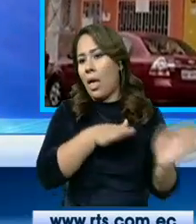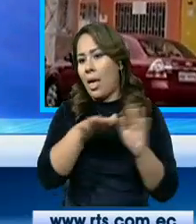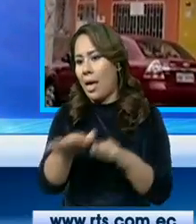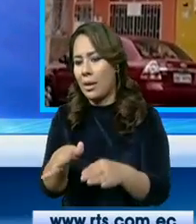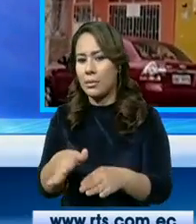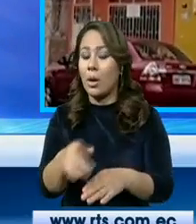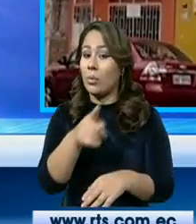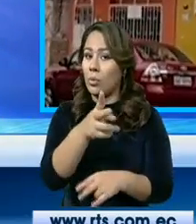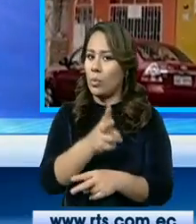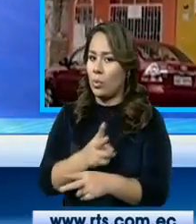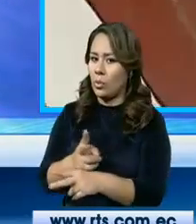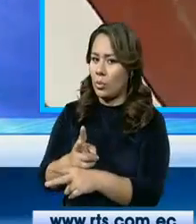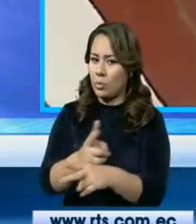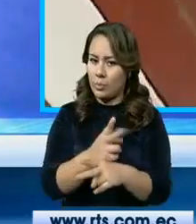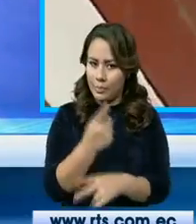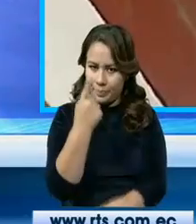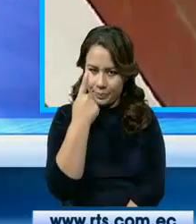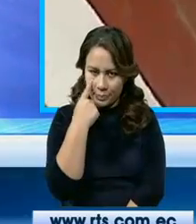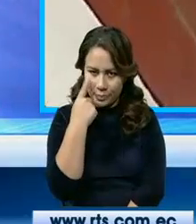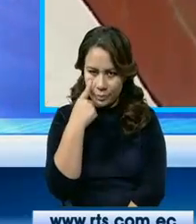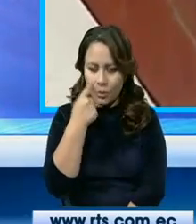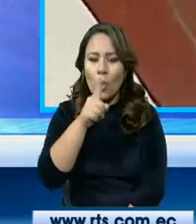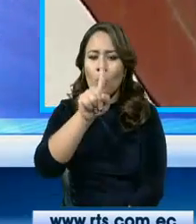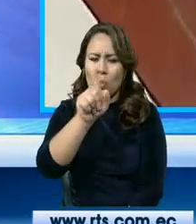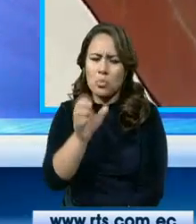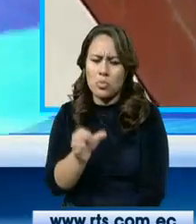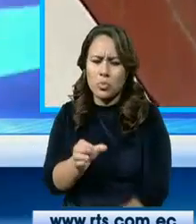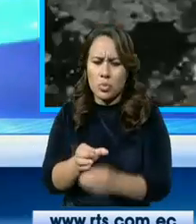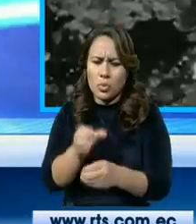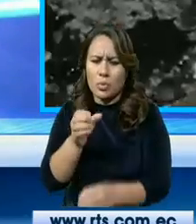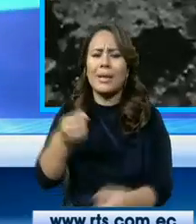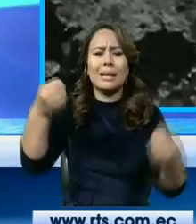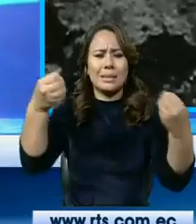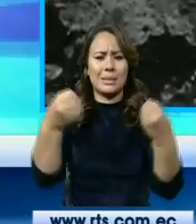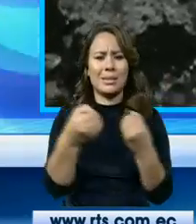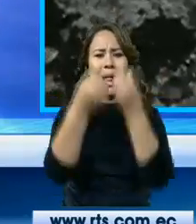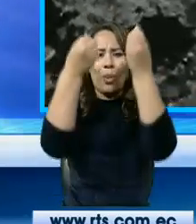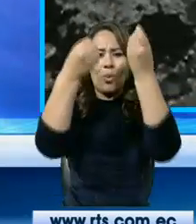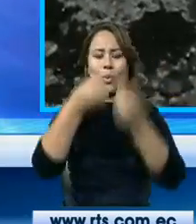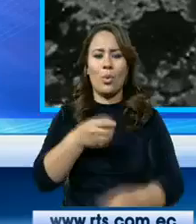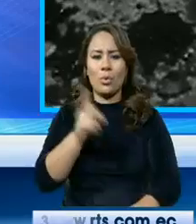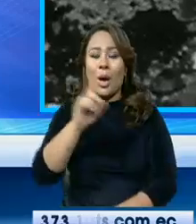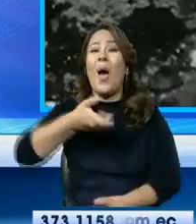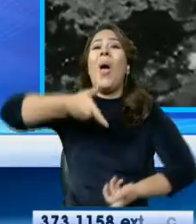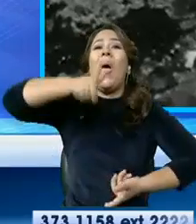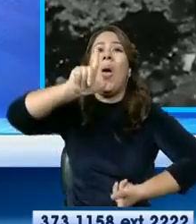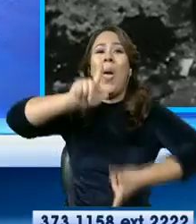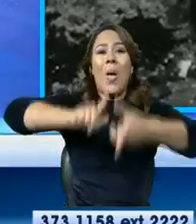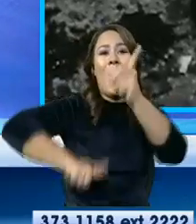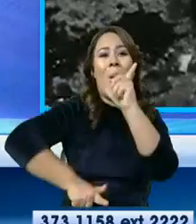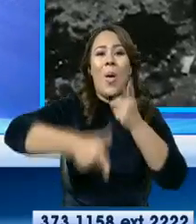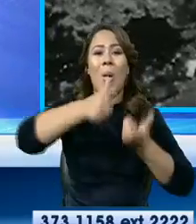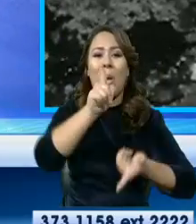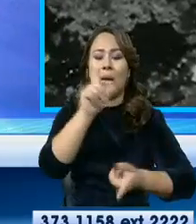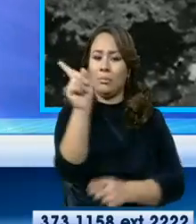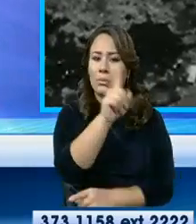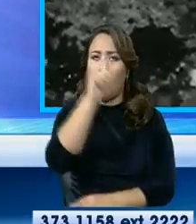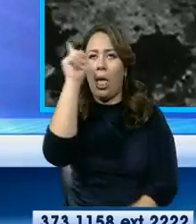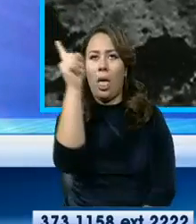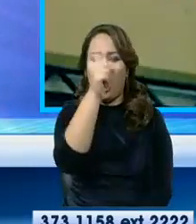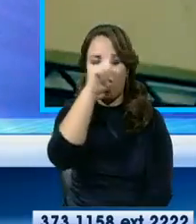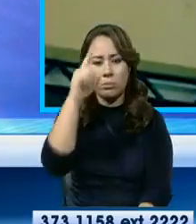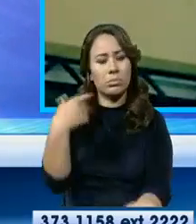estos compromisos, tómese el trago, haga el brindis, pero nada de excesos que pueden llevar a hechos